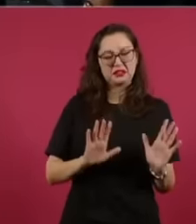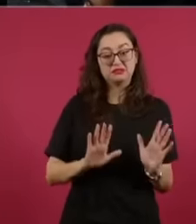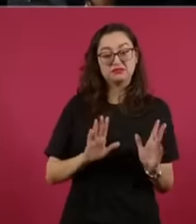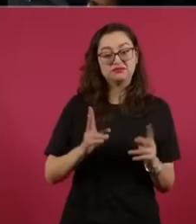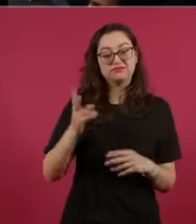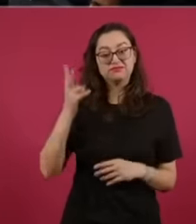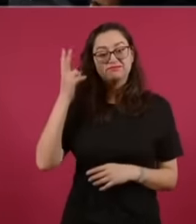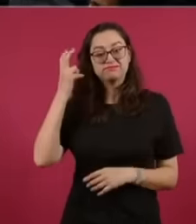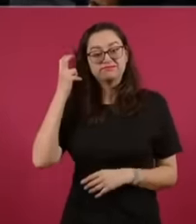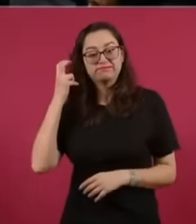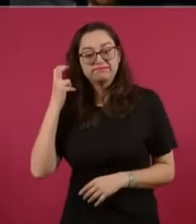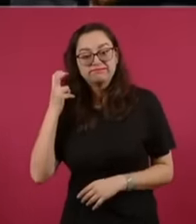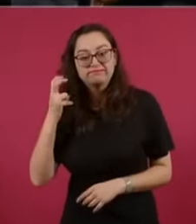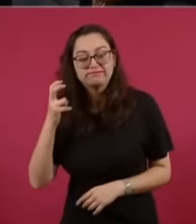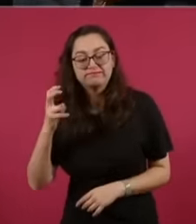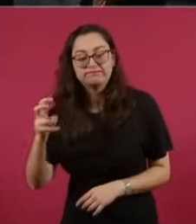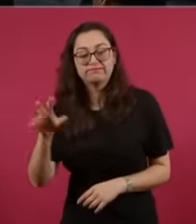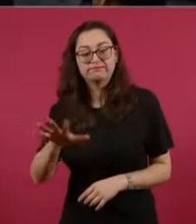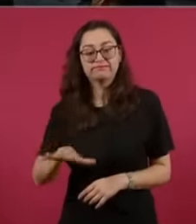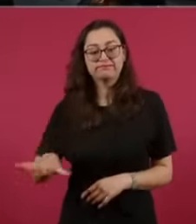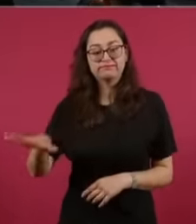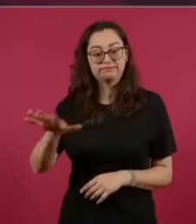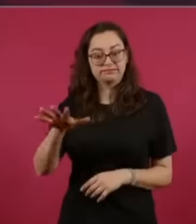y se empezó a sorprender.